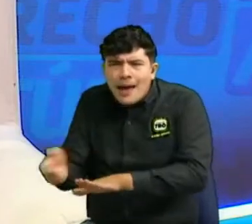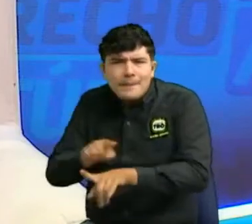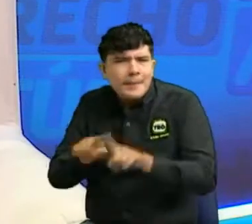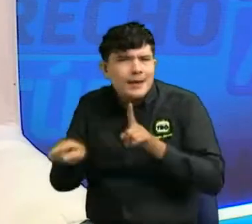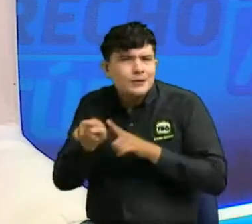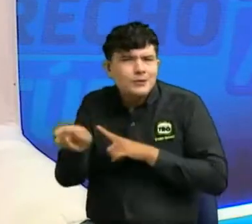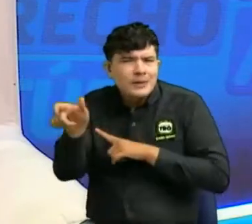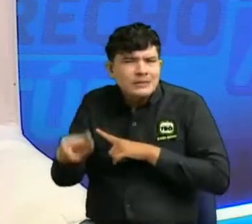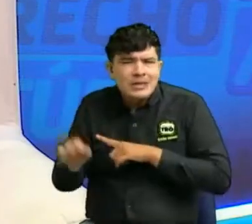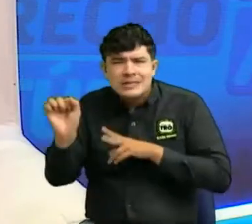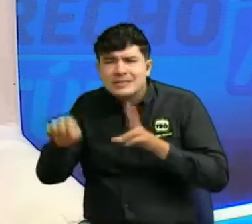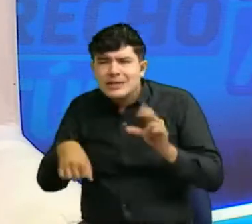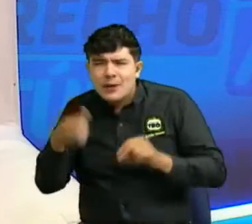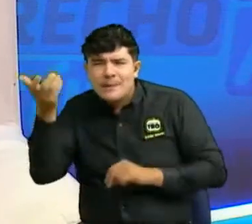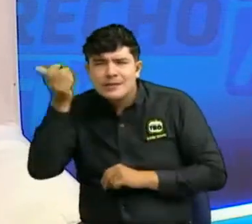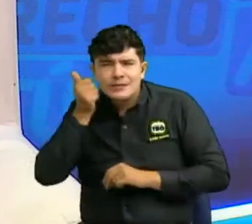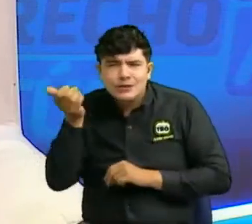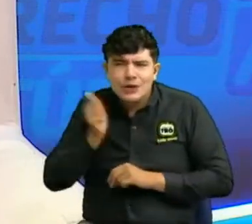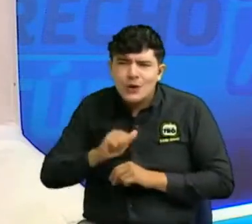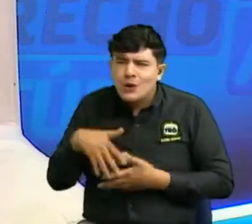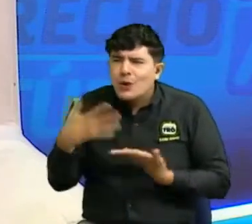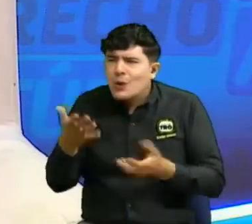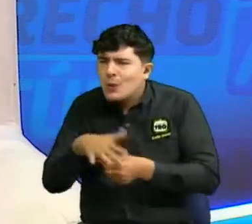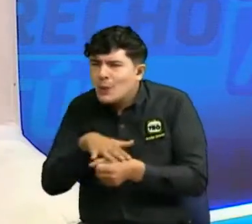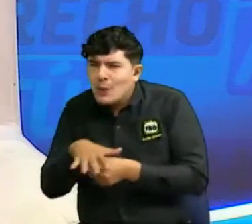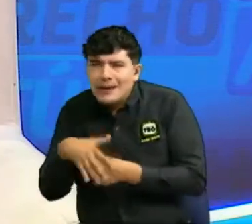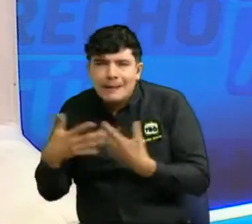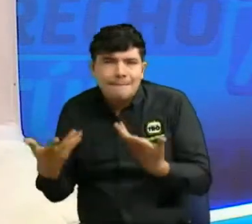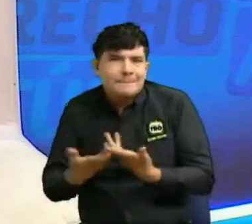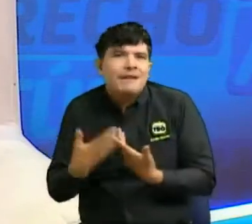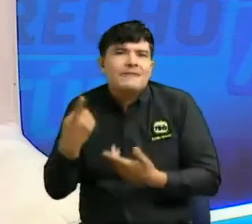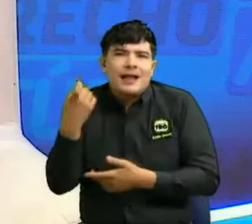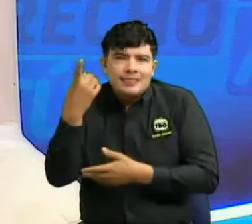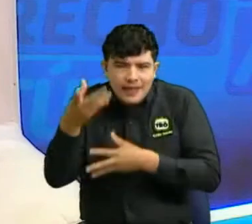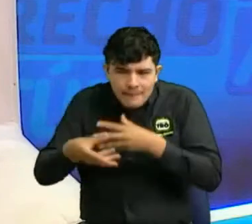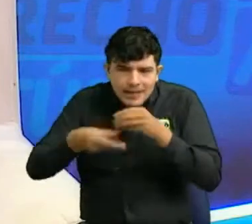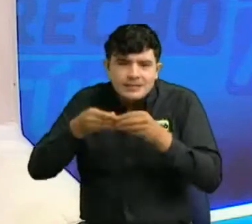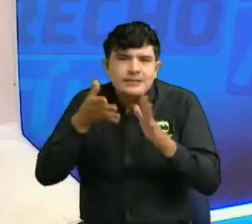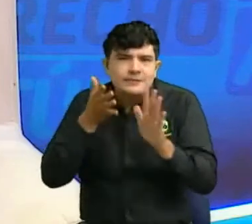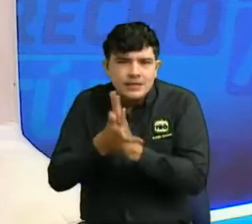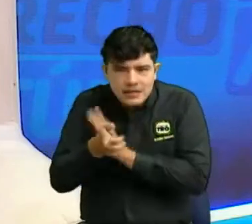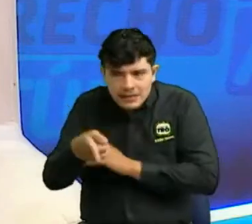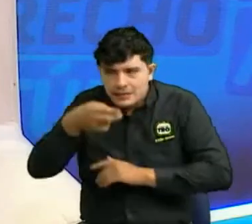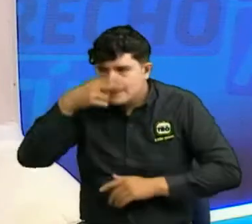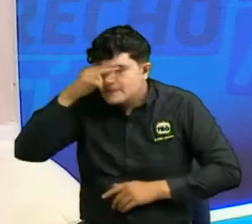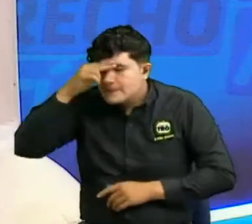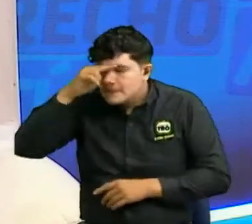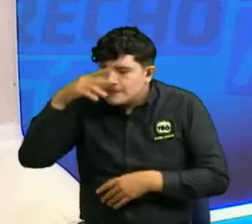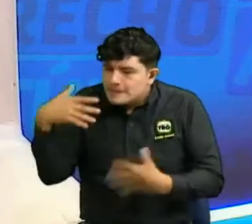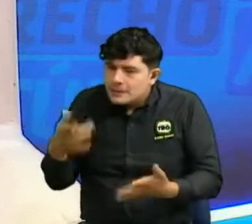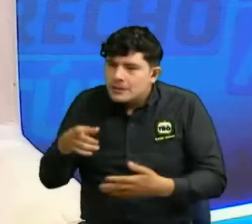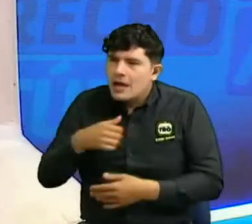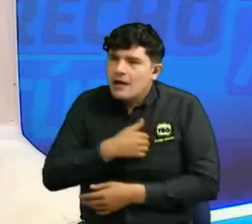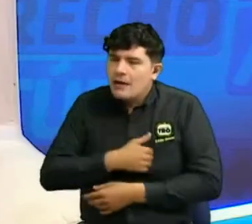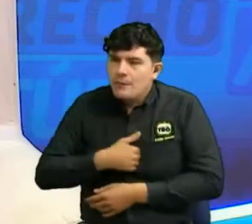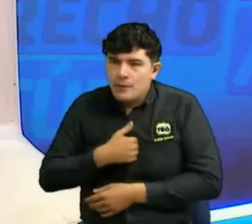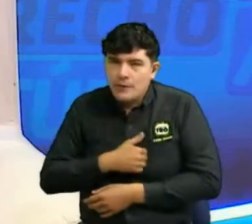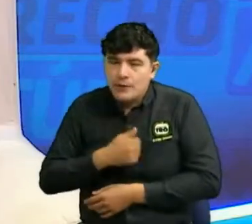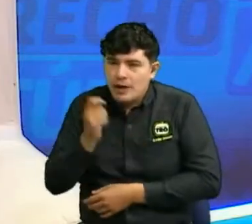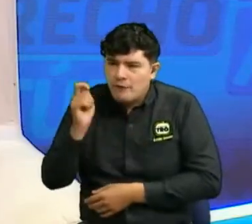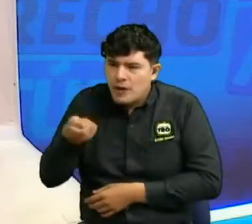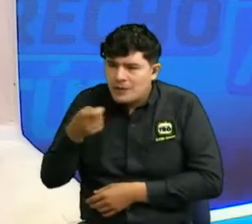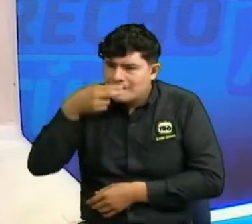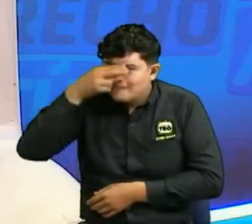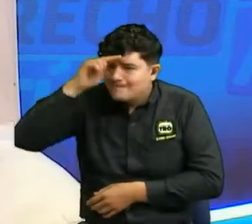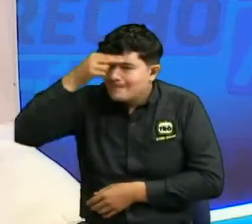señor tenía la pensión o cómo era la situación. Entonces ahí es donde entramos nosotros a interpretar, abogado. Interpretamos que